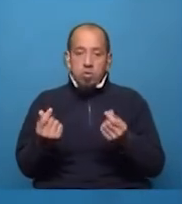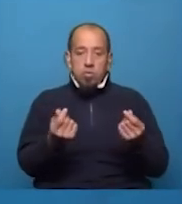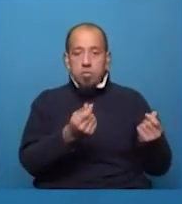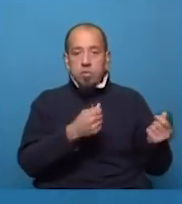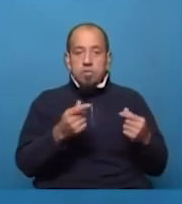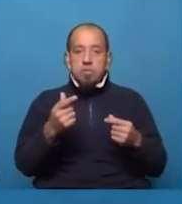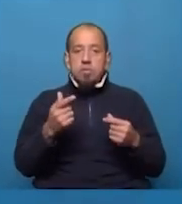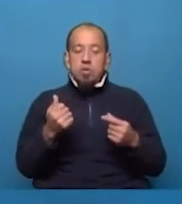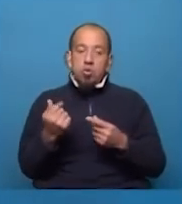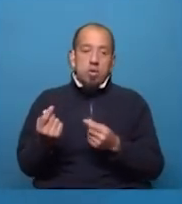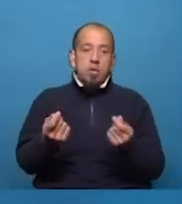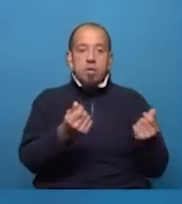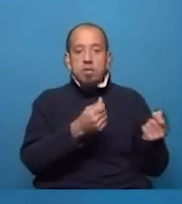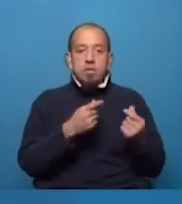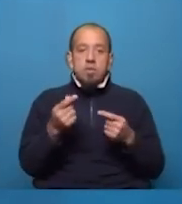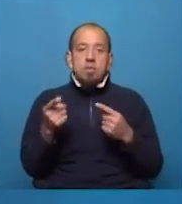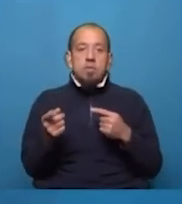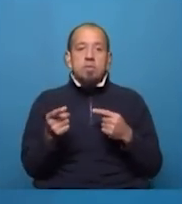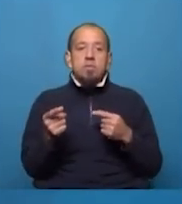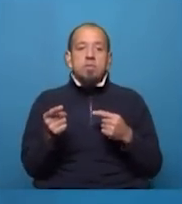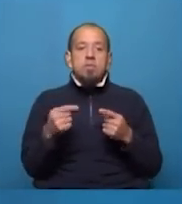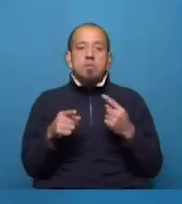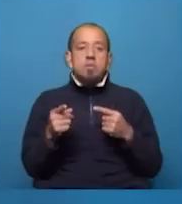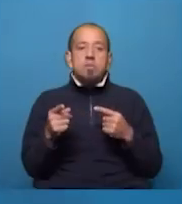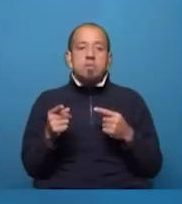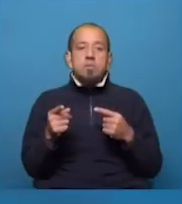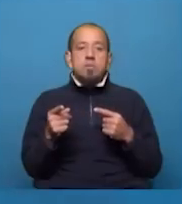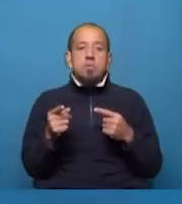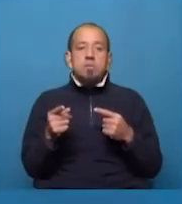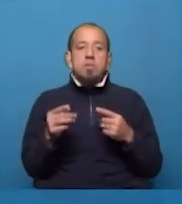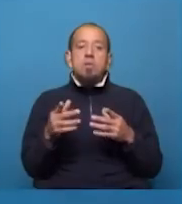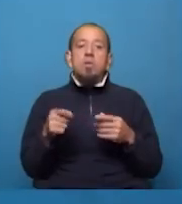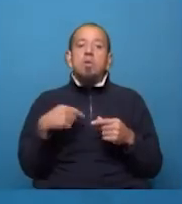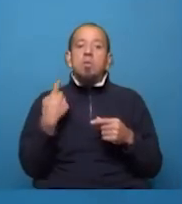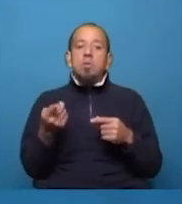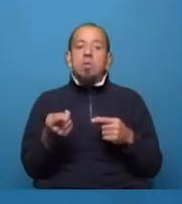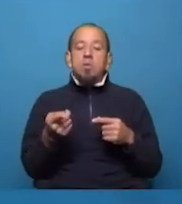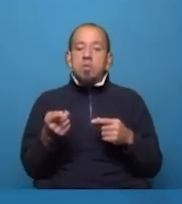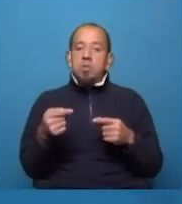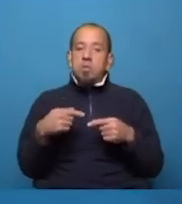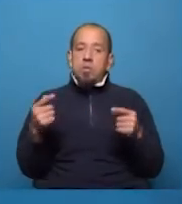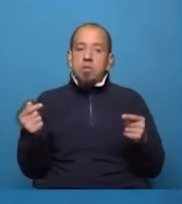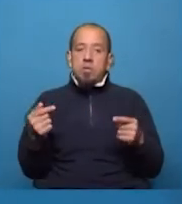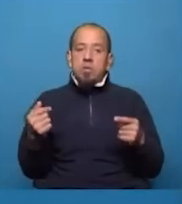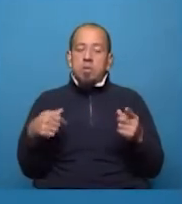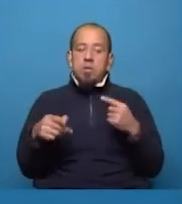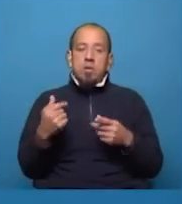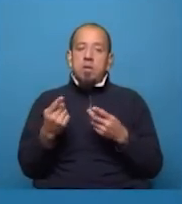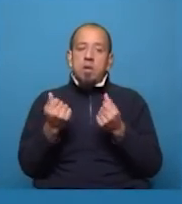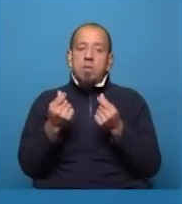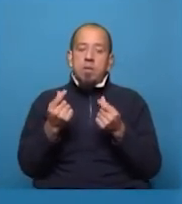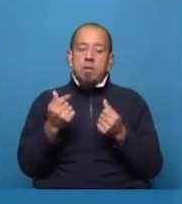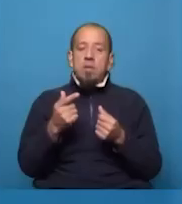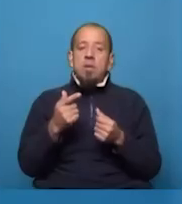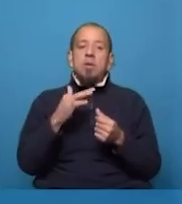y lo que gastan y lo que con lo que viven y otra cosa es el lavado En serio otra cosa